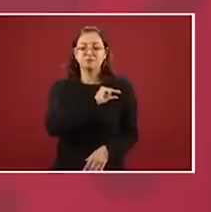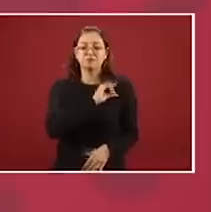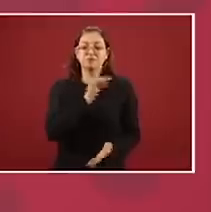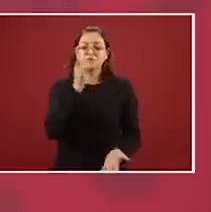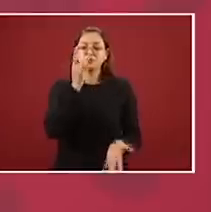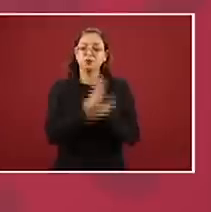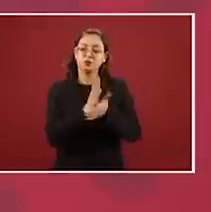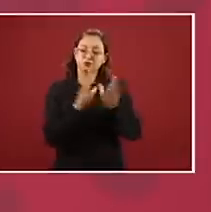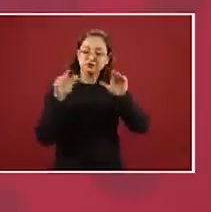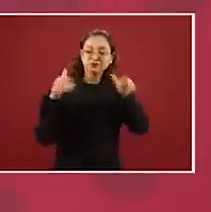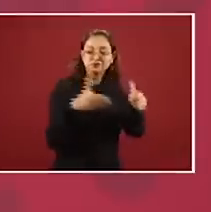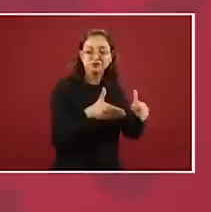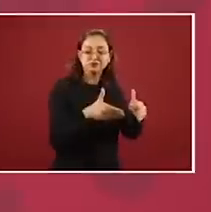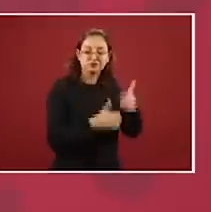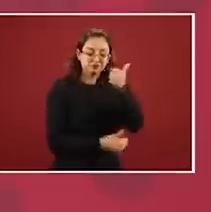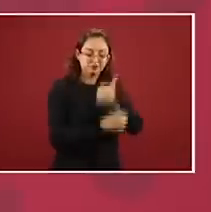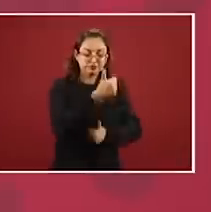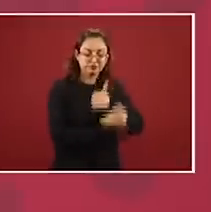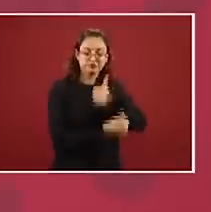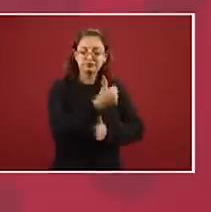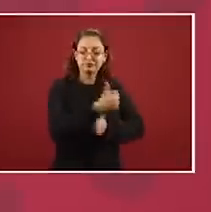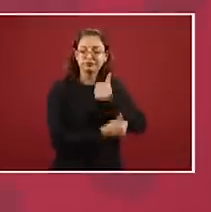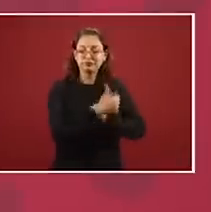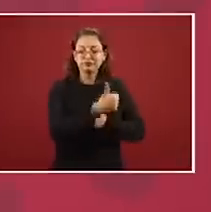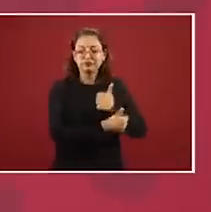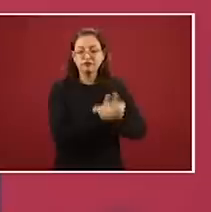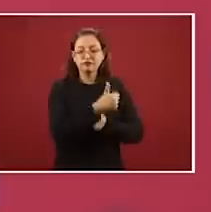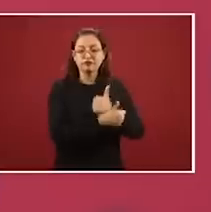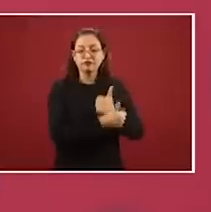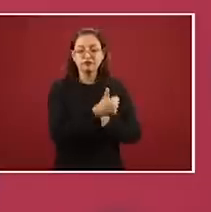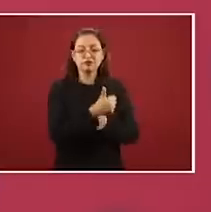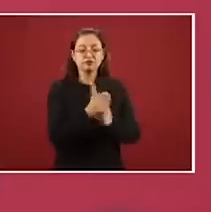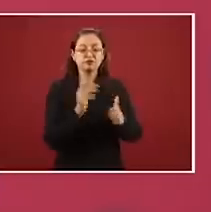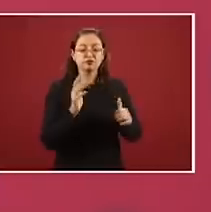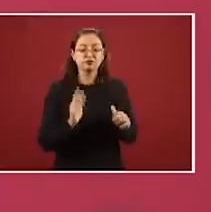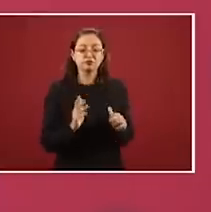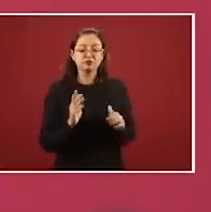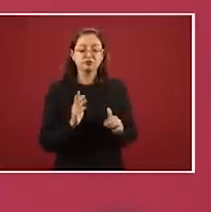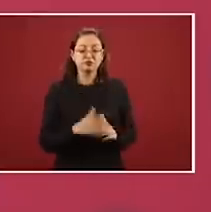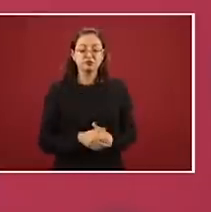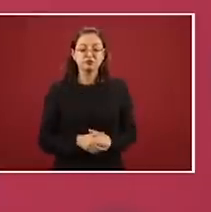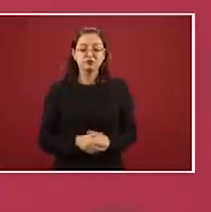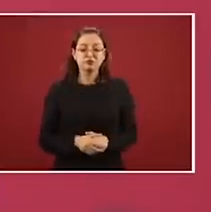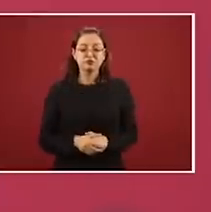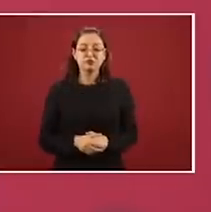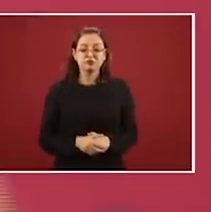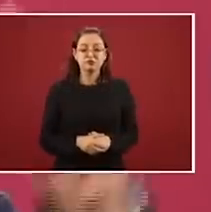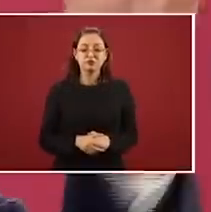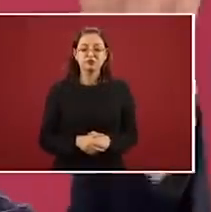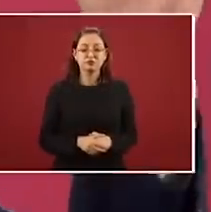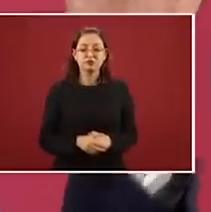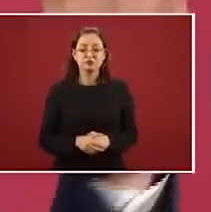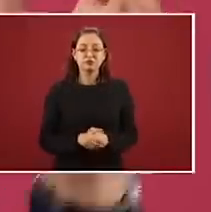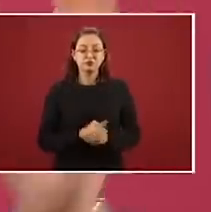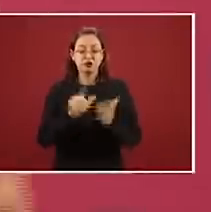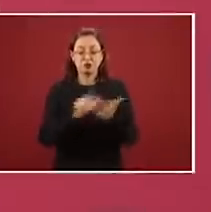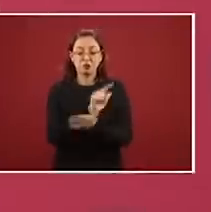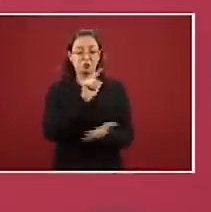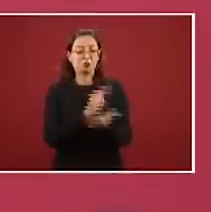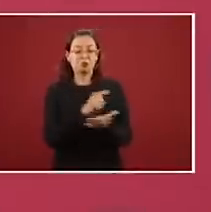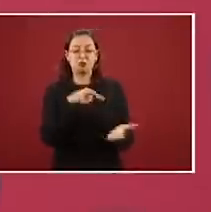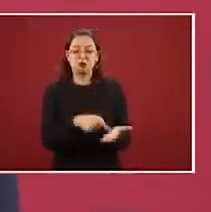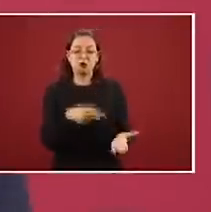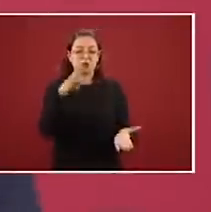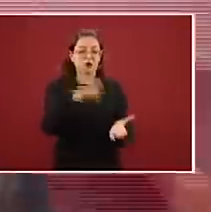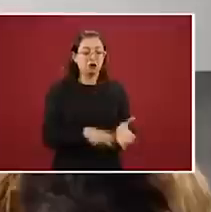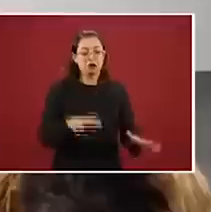Donde compiten, porque ahora ya ni siquiera hay competencia, a pesar de la ley